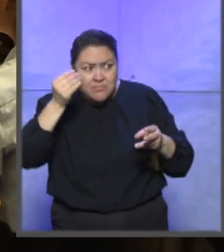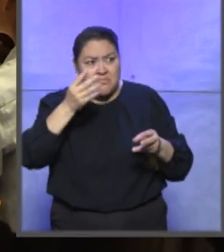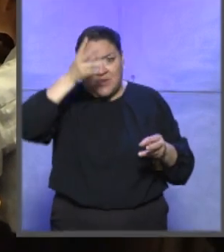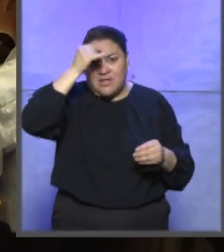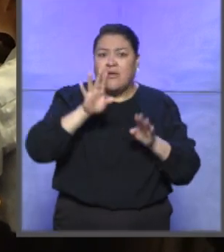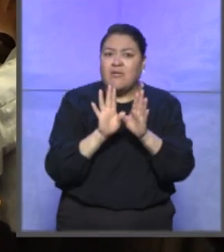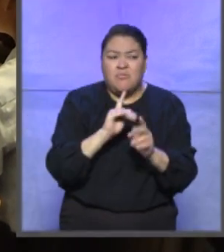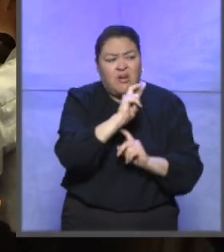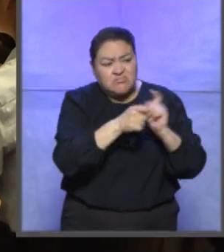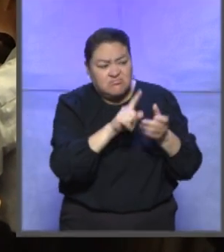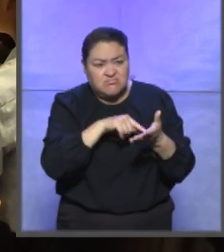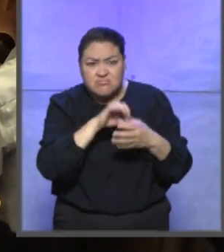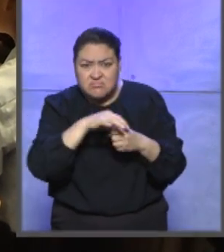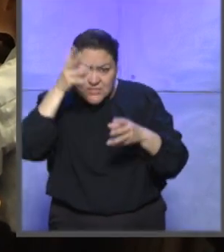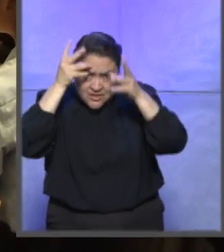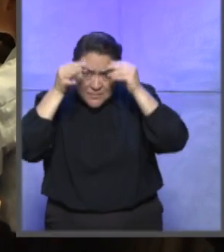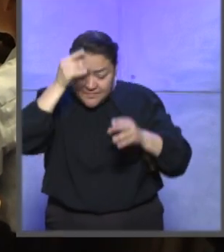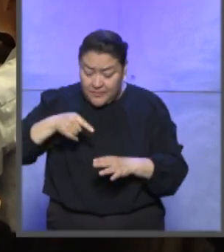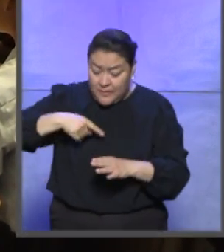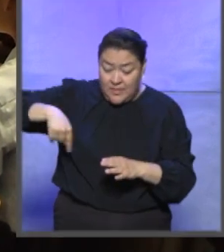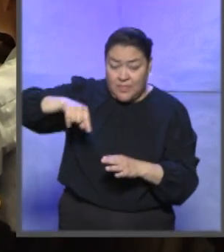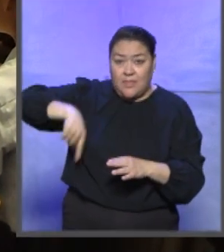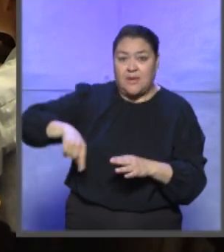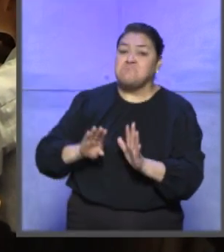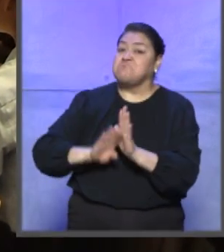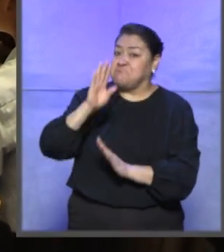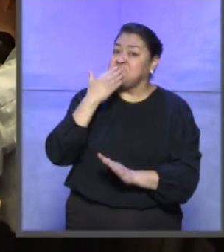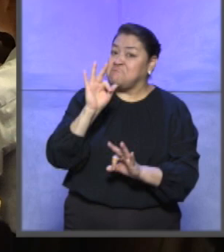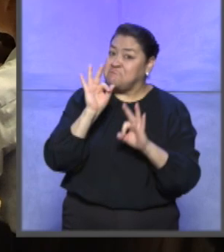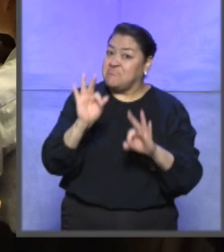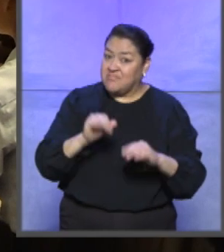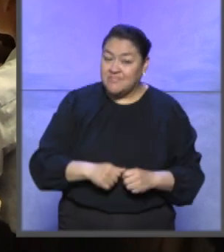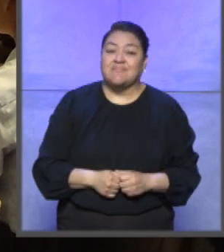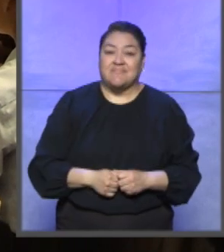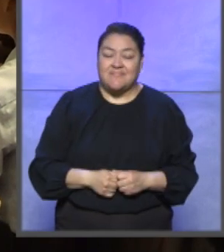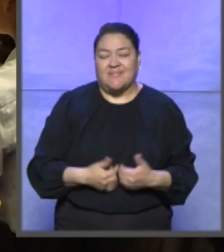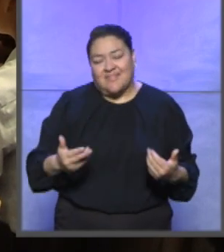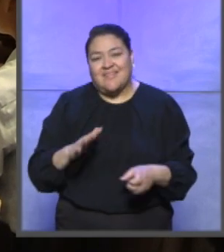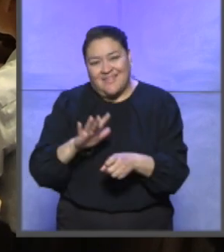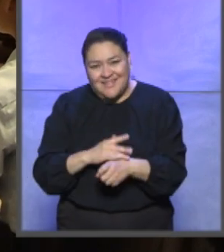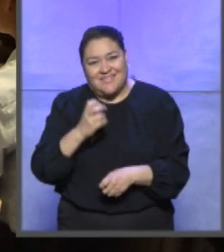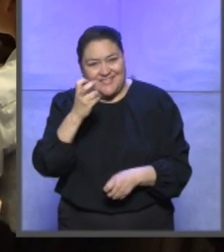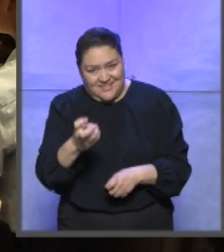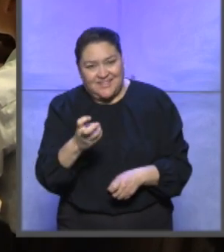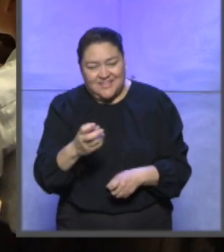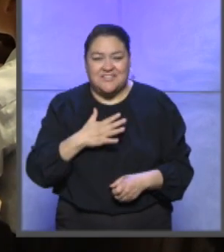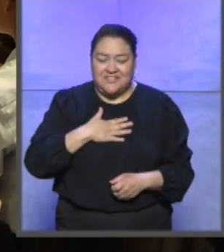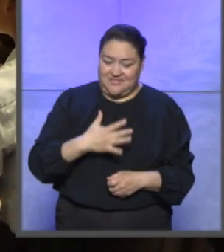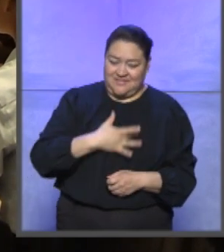el profesionalismo y que sin duda alguna han dado excelentes resultados. Por lo antes